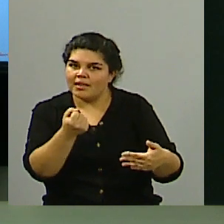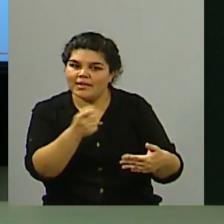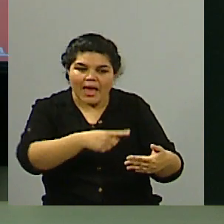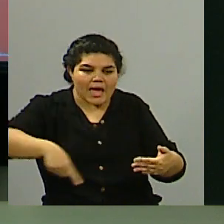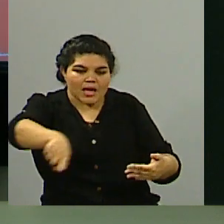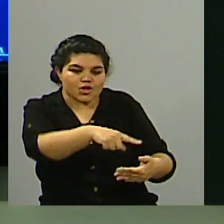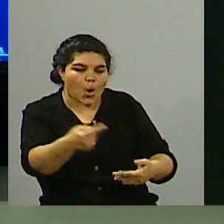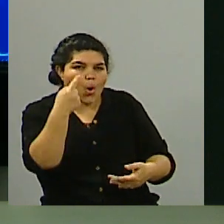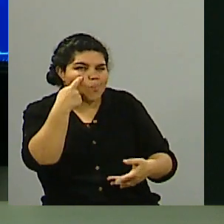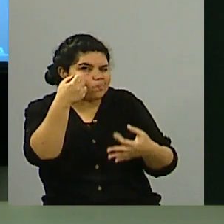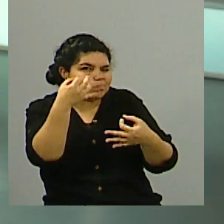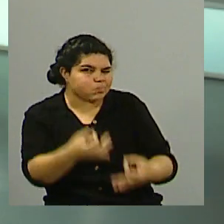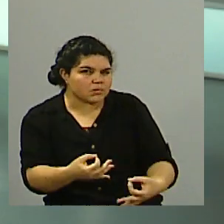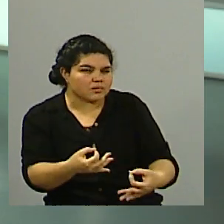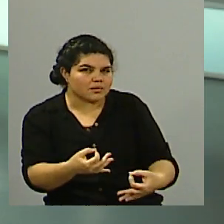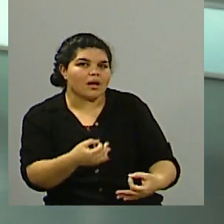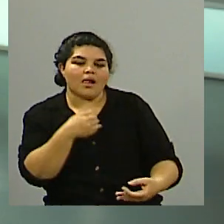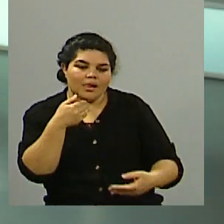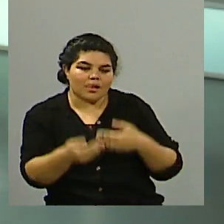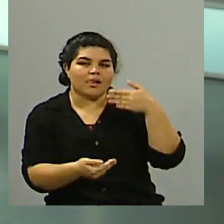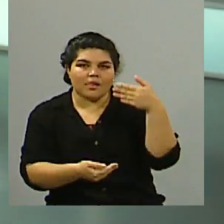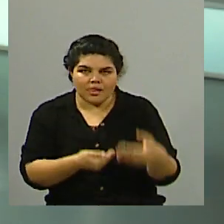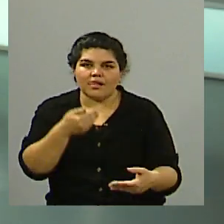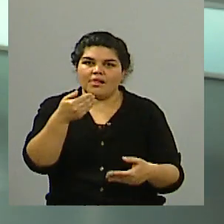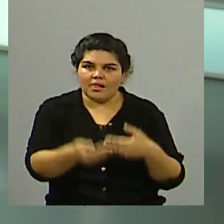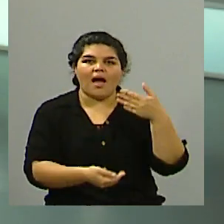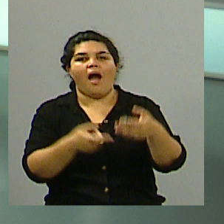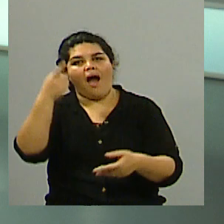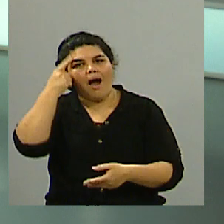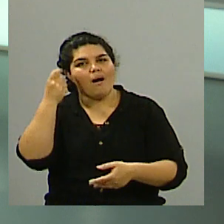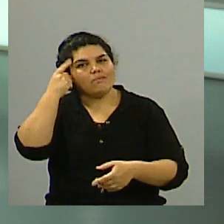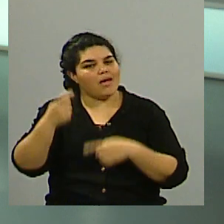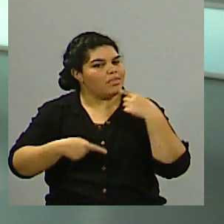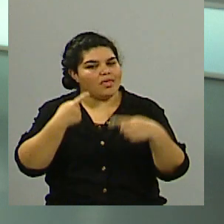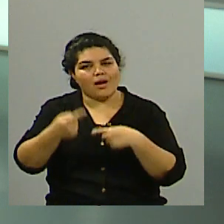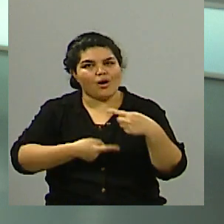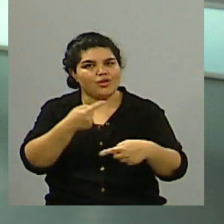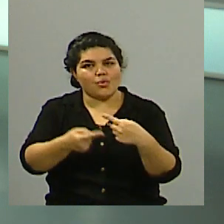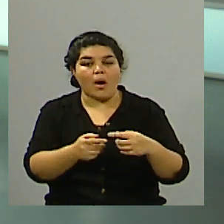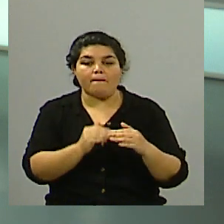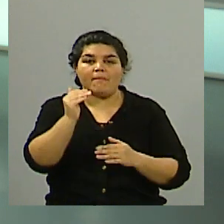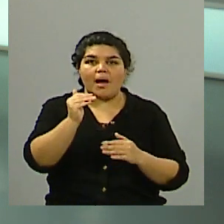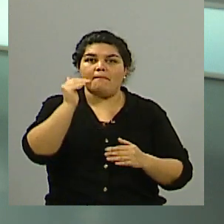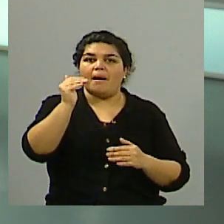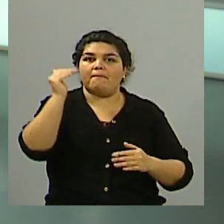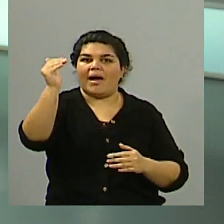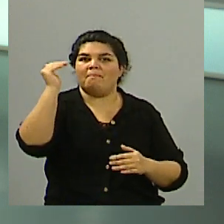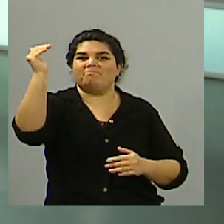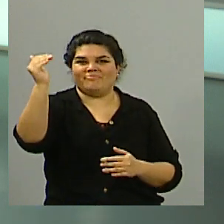atrás de nosotros que también vayan aprendiendo, adquiriendo conocimientos un poco más altos de los que